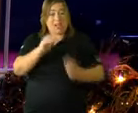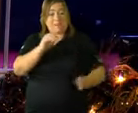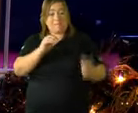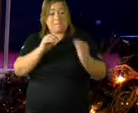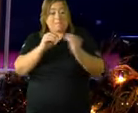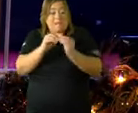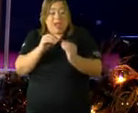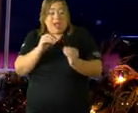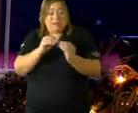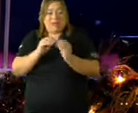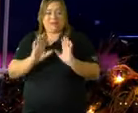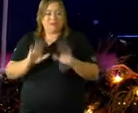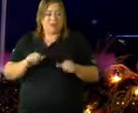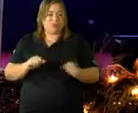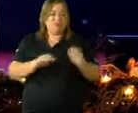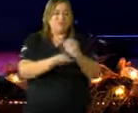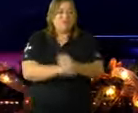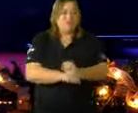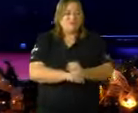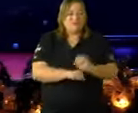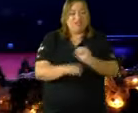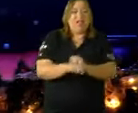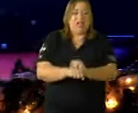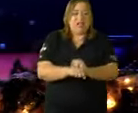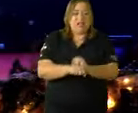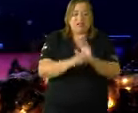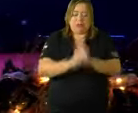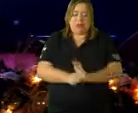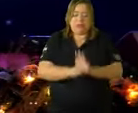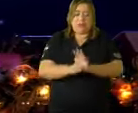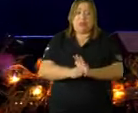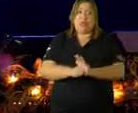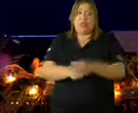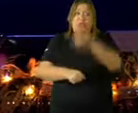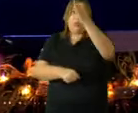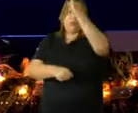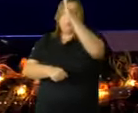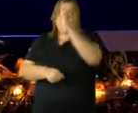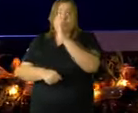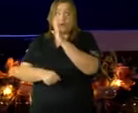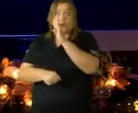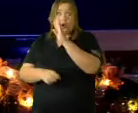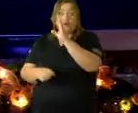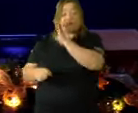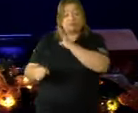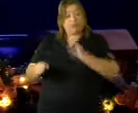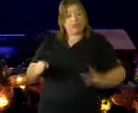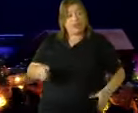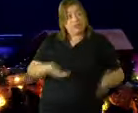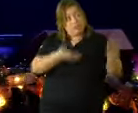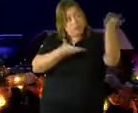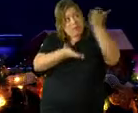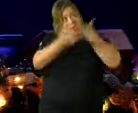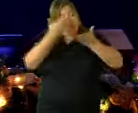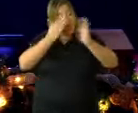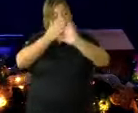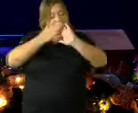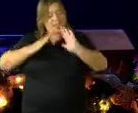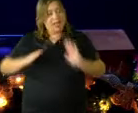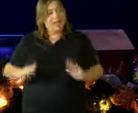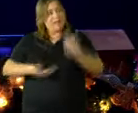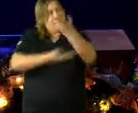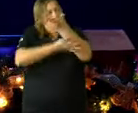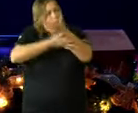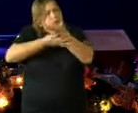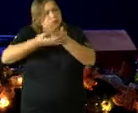afán que tú tenías antes. En Cristo hay paz, en Cristo hay gozo, en Cristo hay consolación, en Cristo